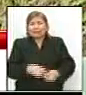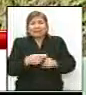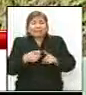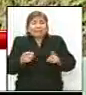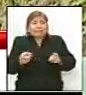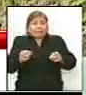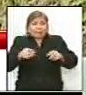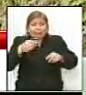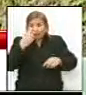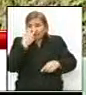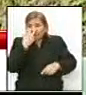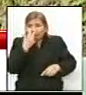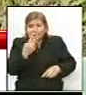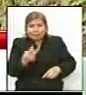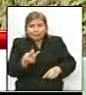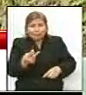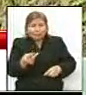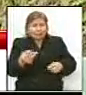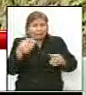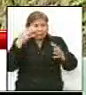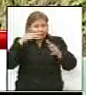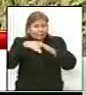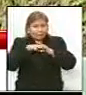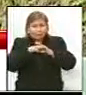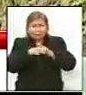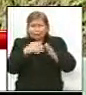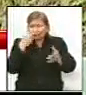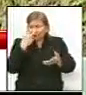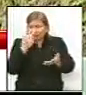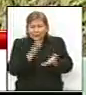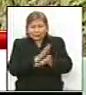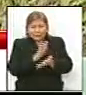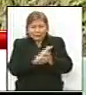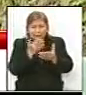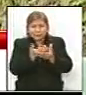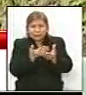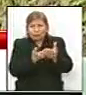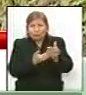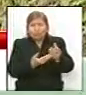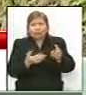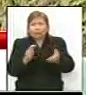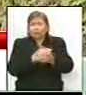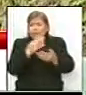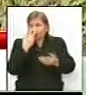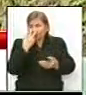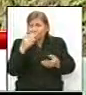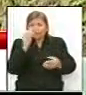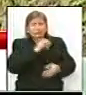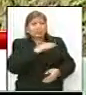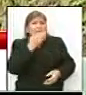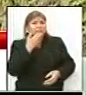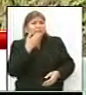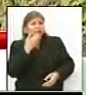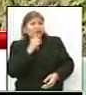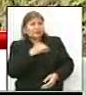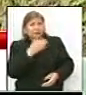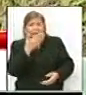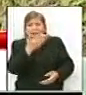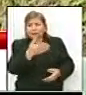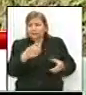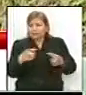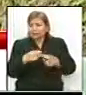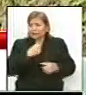cuando Jawaikunchik Ukunta y Mainas expediente perfil Rurasja y Jaikatas benefician, señor